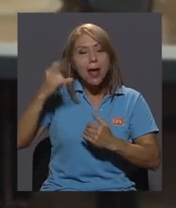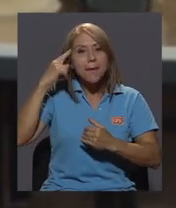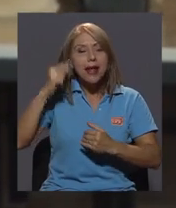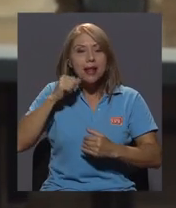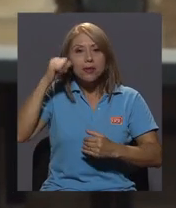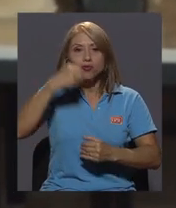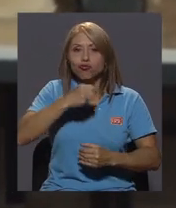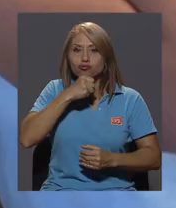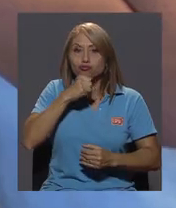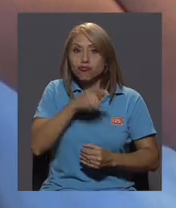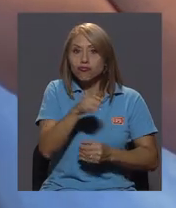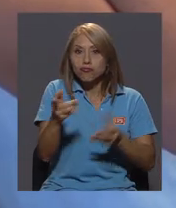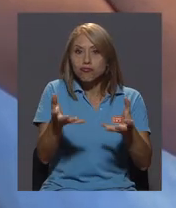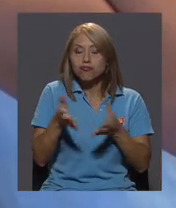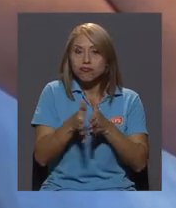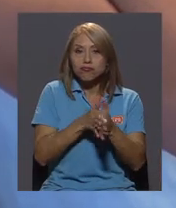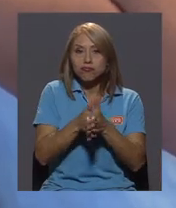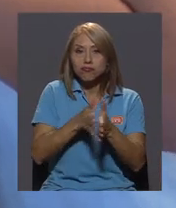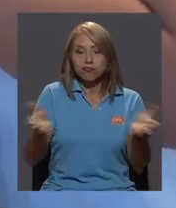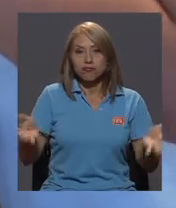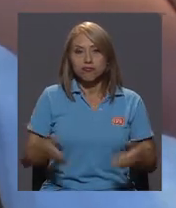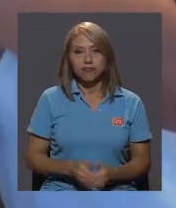adultos mayores, para aquellos que lo quieran aprovechar.